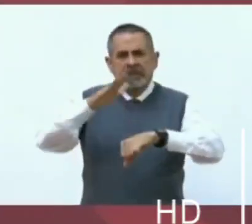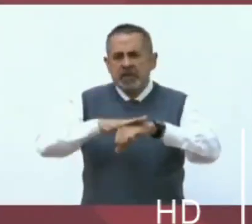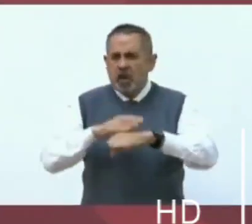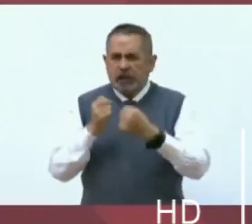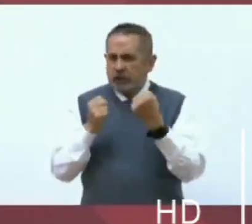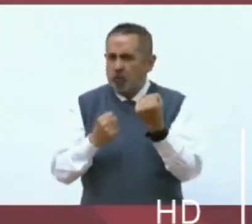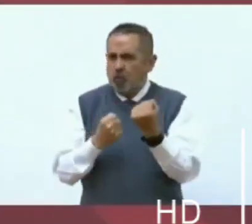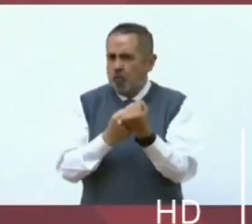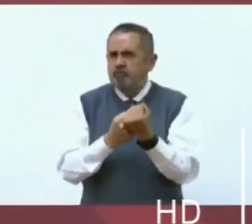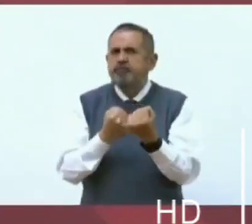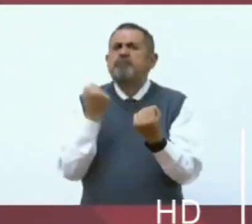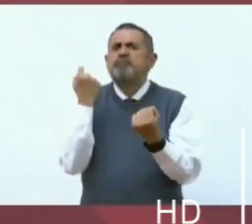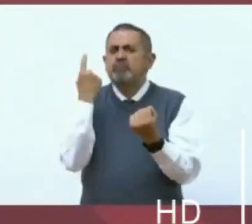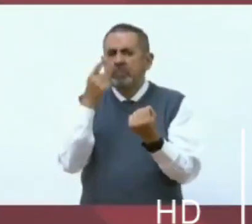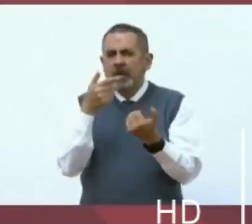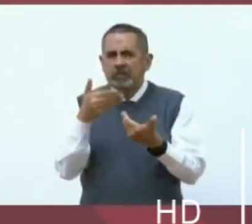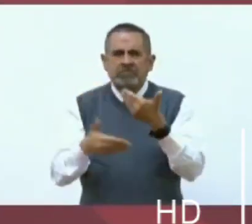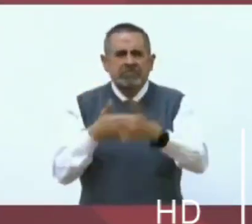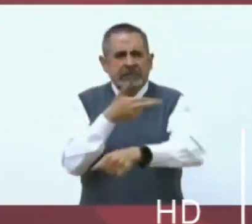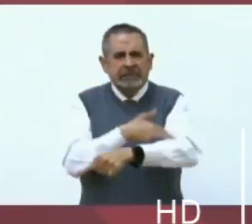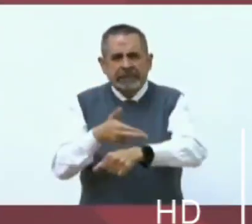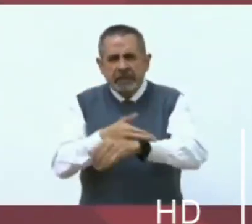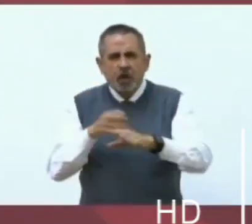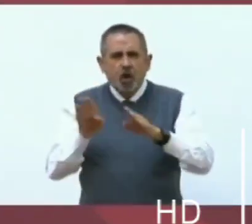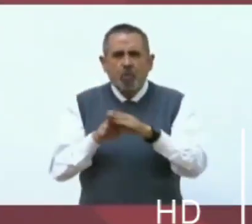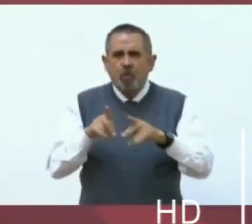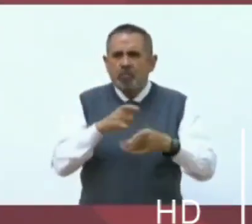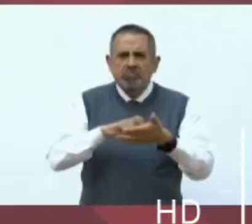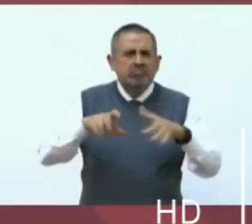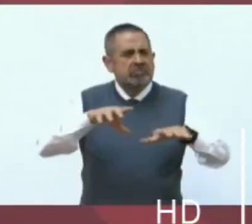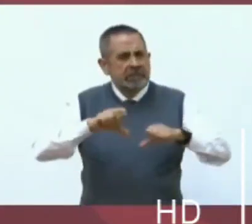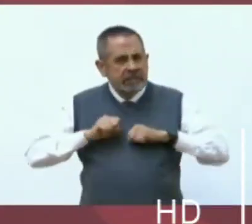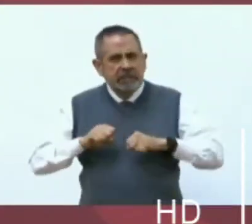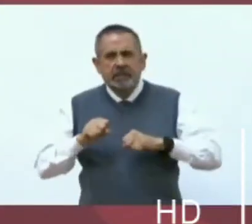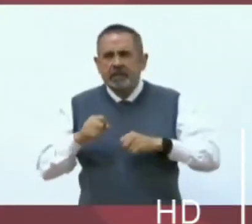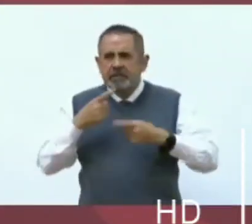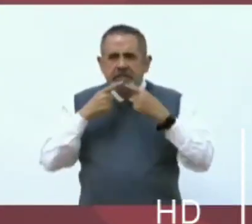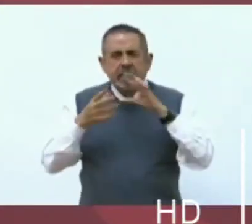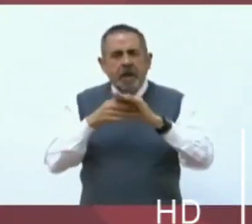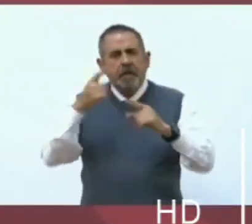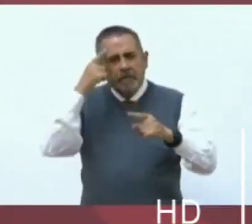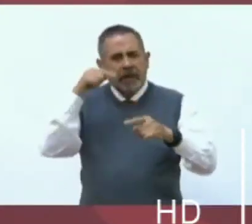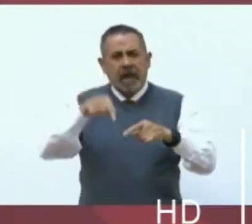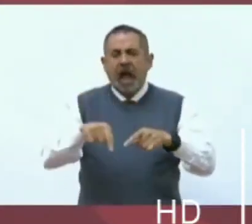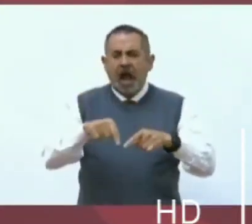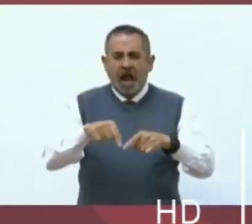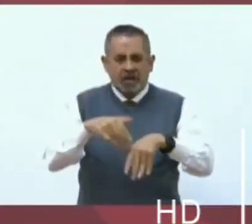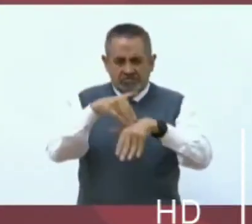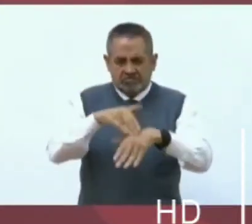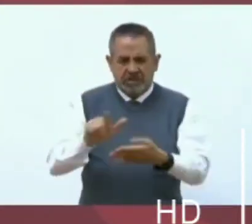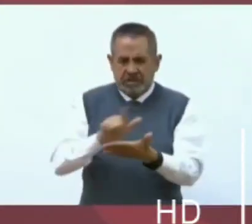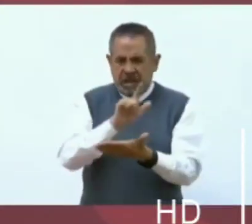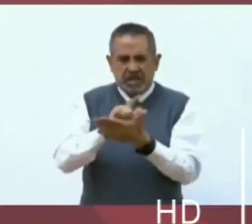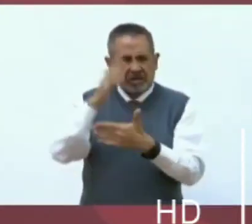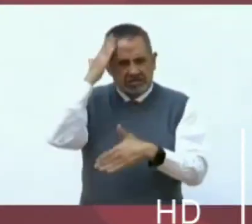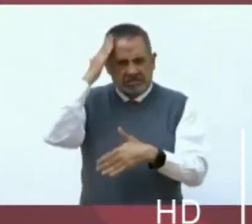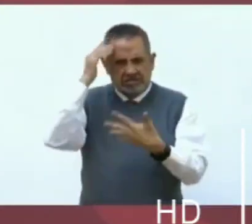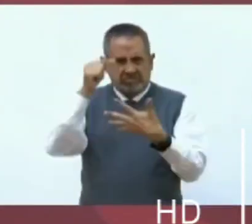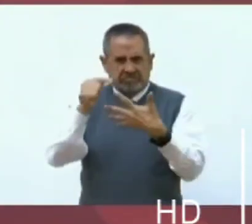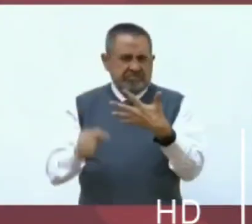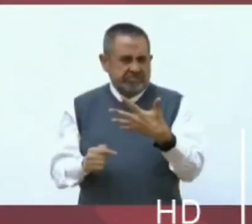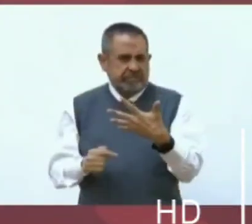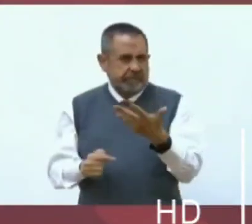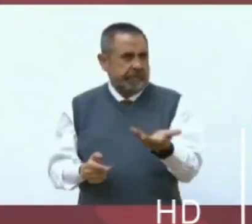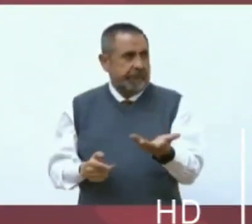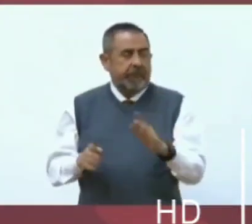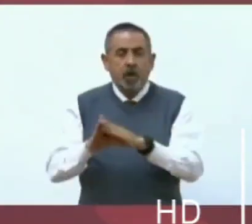sólida para llevar a cabo procedimientos de adquisición y contrataciones en estricto apego a las leyes correspondientes. Con la